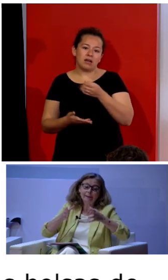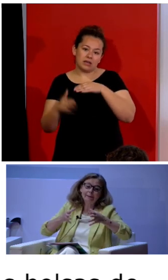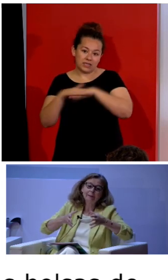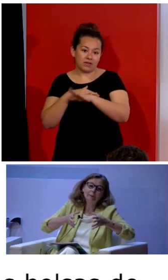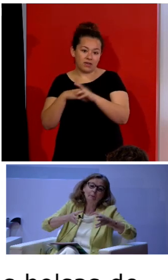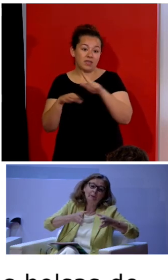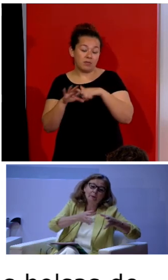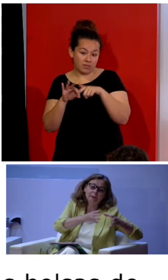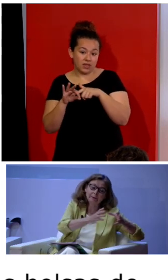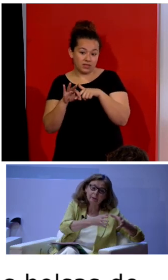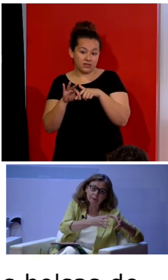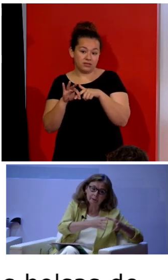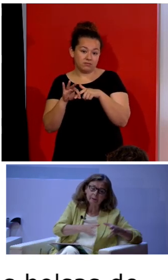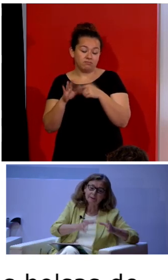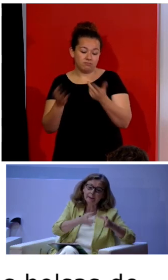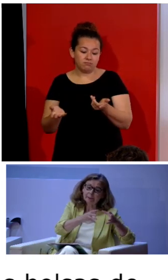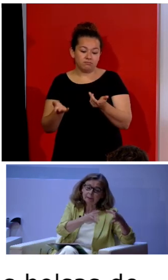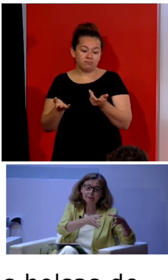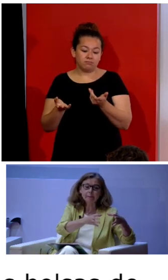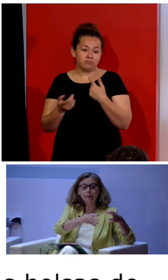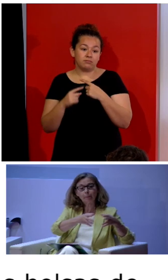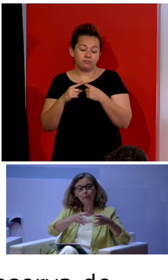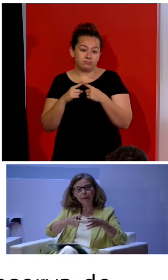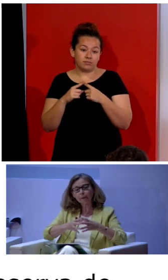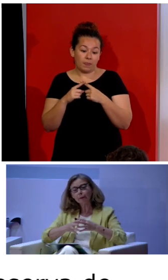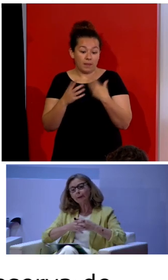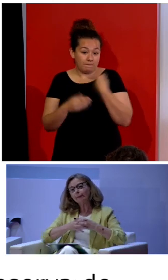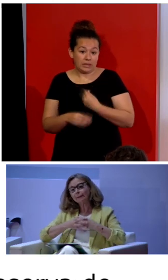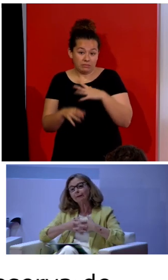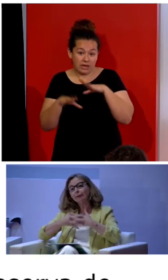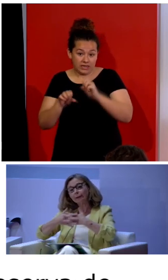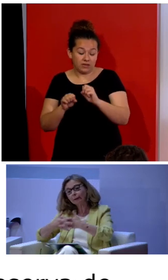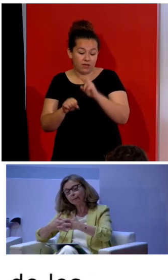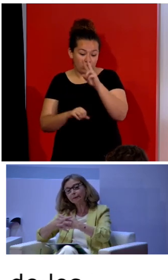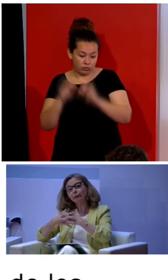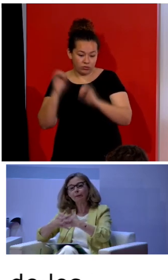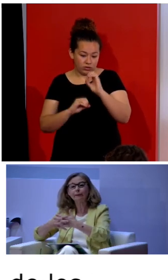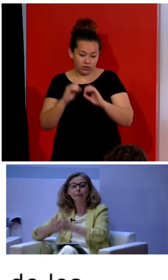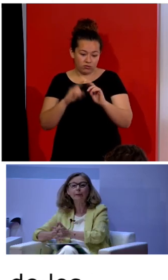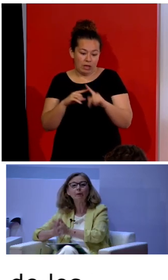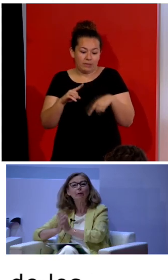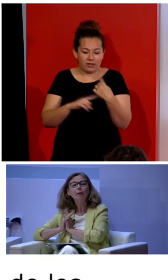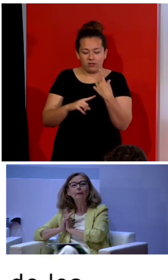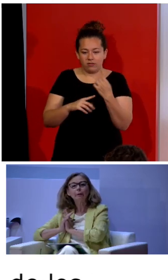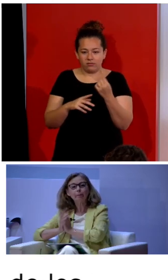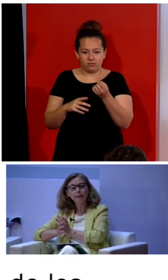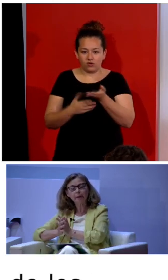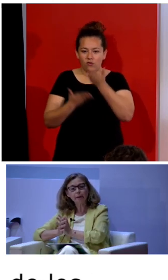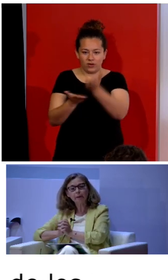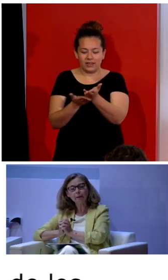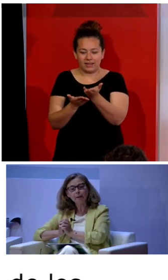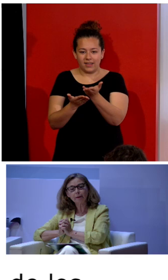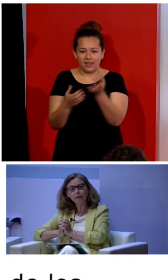Actualmente las que derivan de los procesos anteriores tienen la misma reserva, el 2%, a partir de los que deriven de la oferta de empleo del